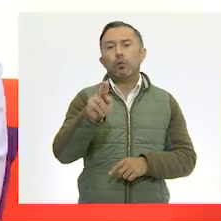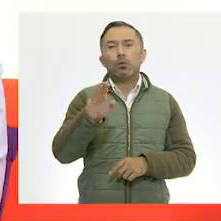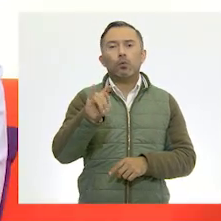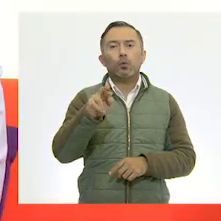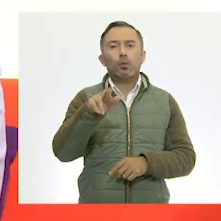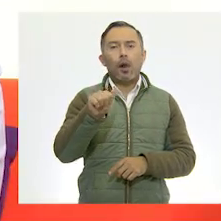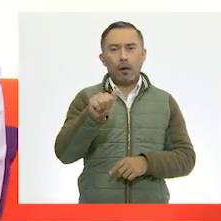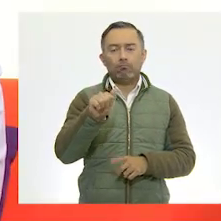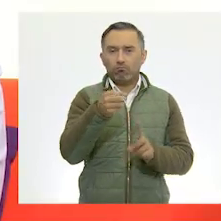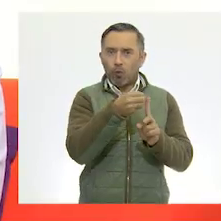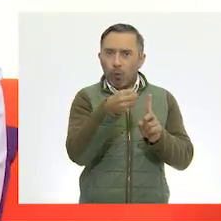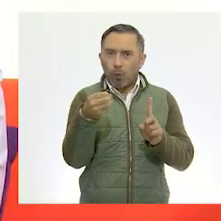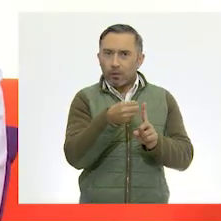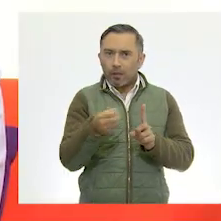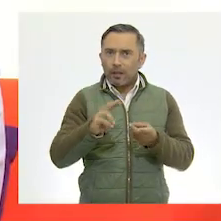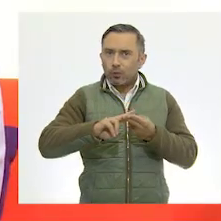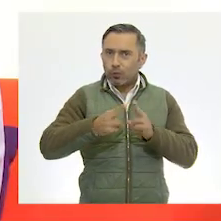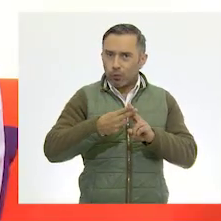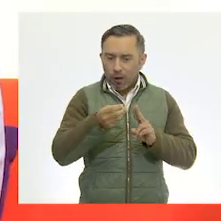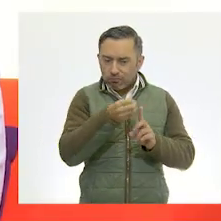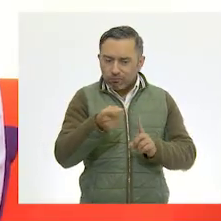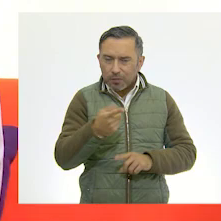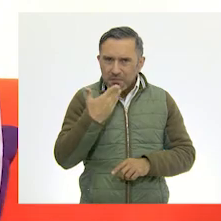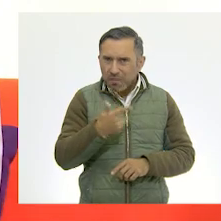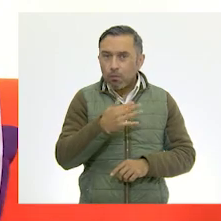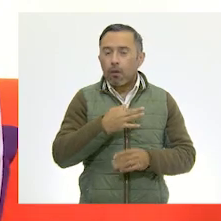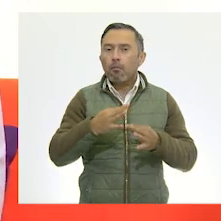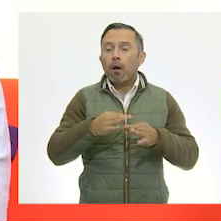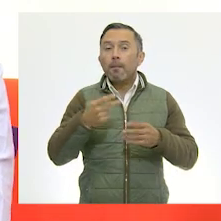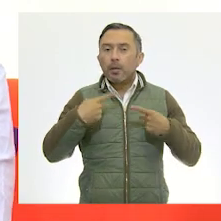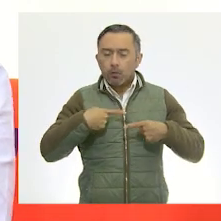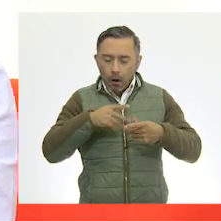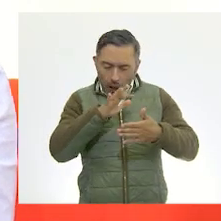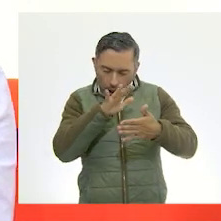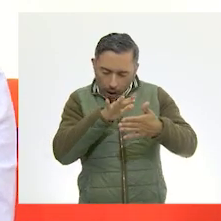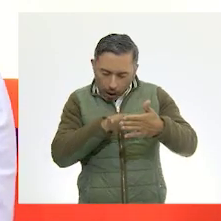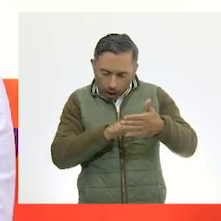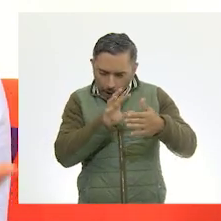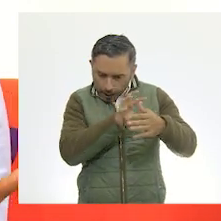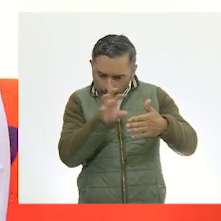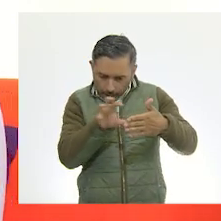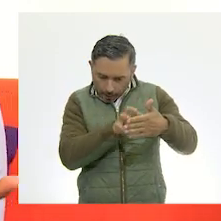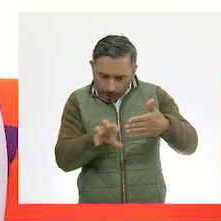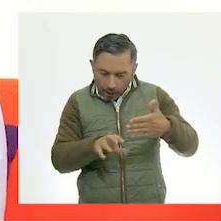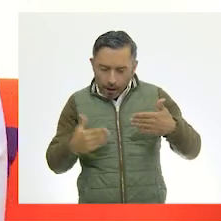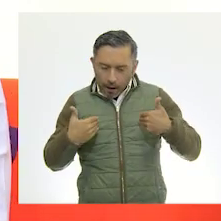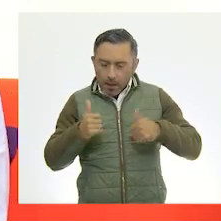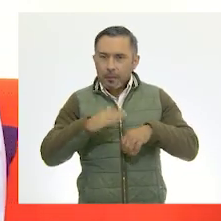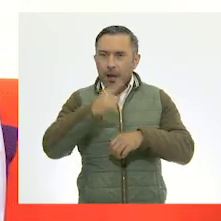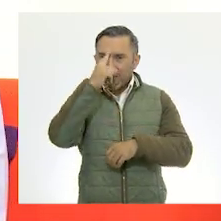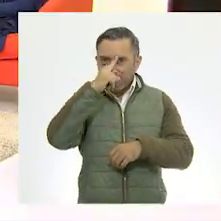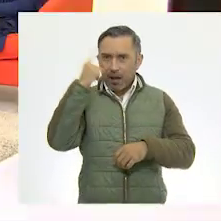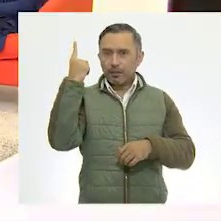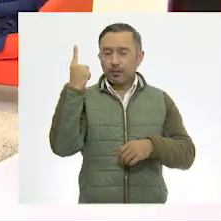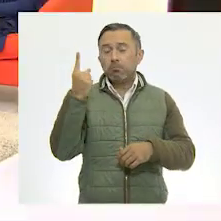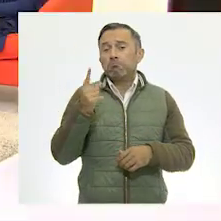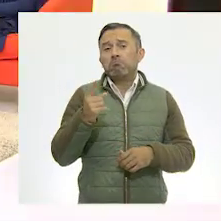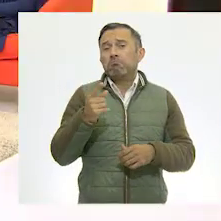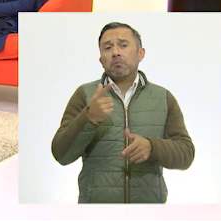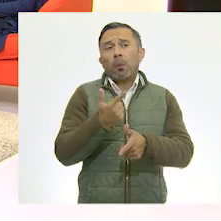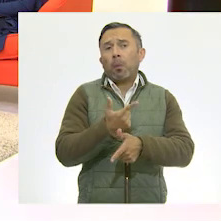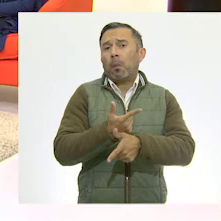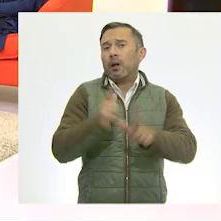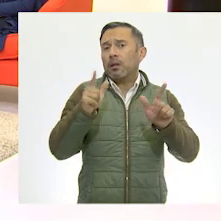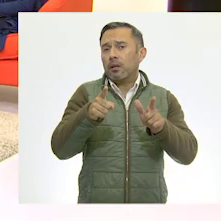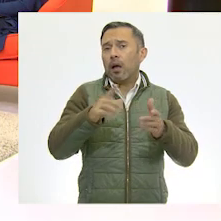esto le permite a la persona tener un mejor entendimiento y procesar mejor la información. Claro. Entonces, prácticamente cualquier texto lo puedes adaptar